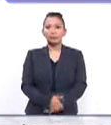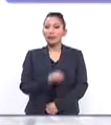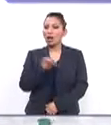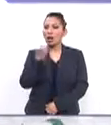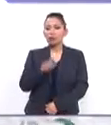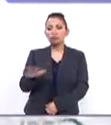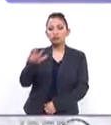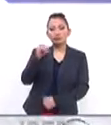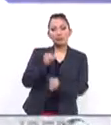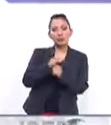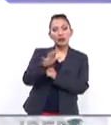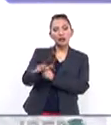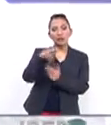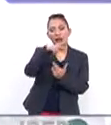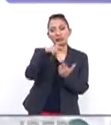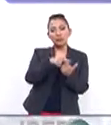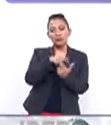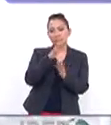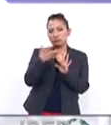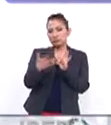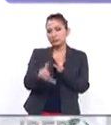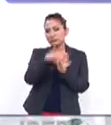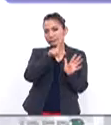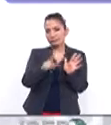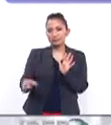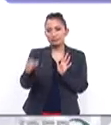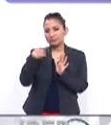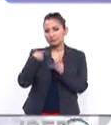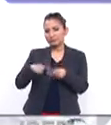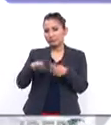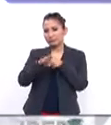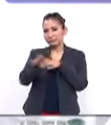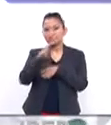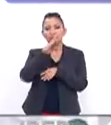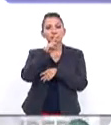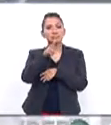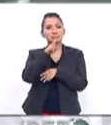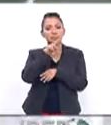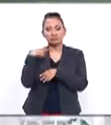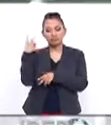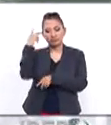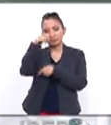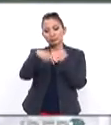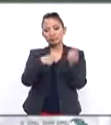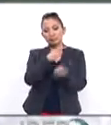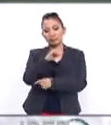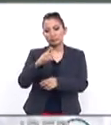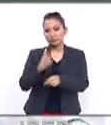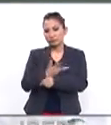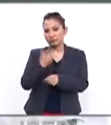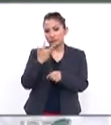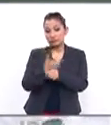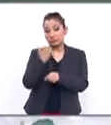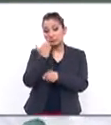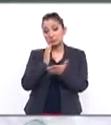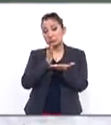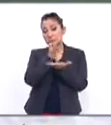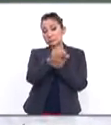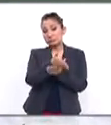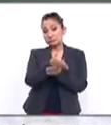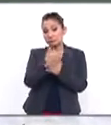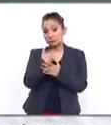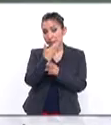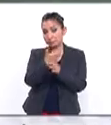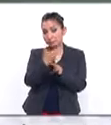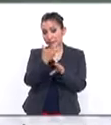Vamos al panorama informativo de la región y es que alrededor de 700 migrantes hondureños ya se encuentran en Guatemala con la intención de llegar